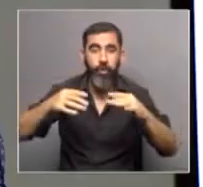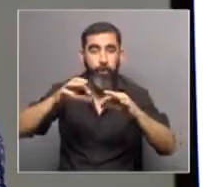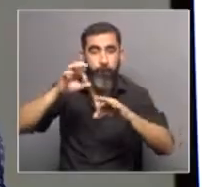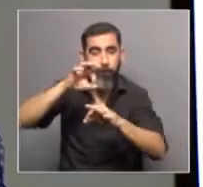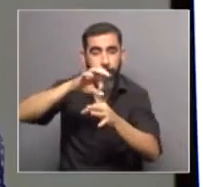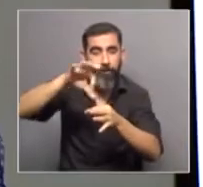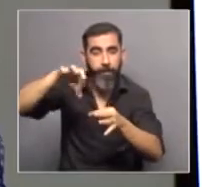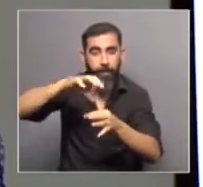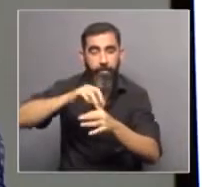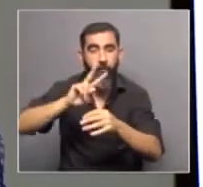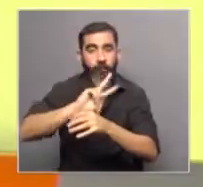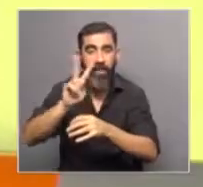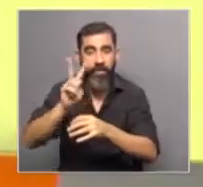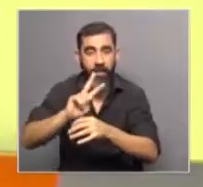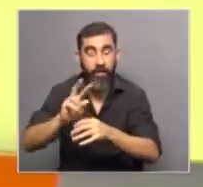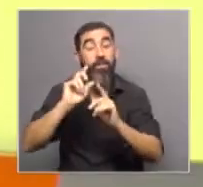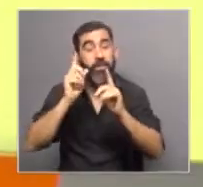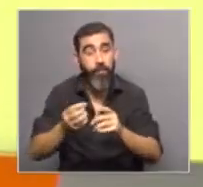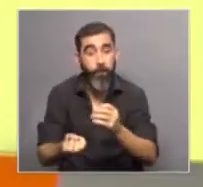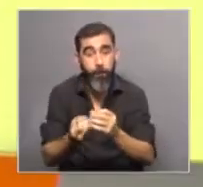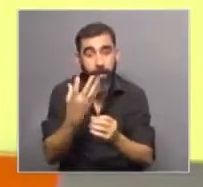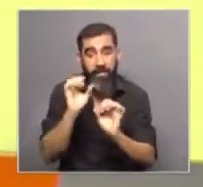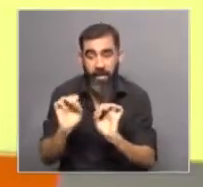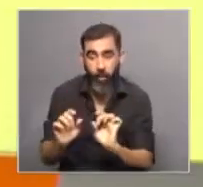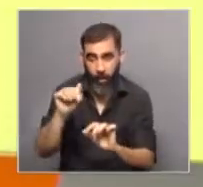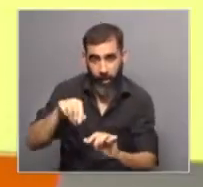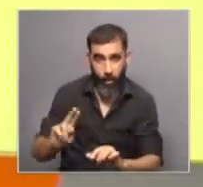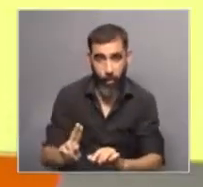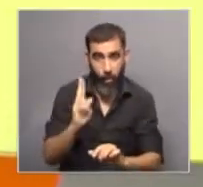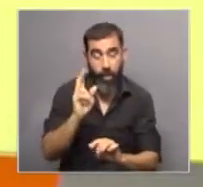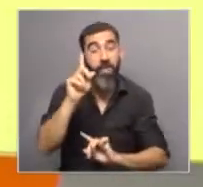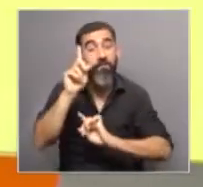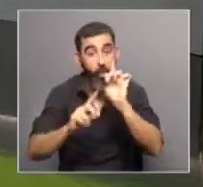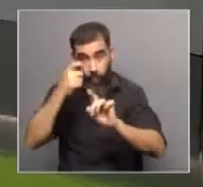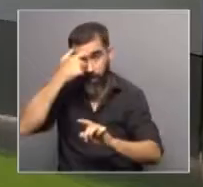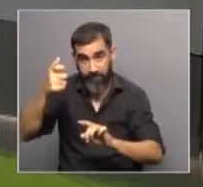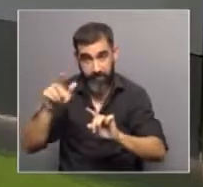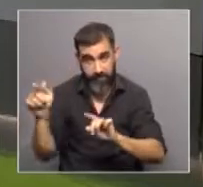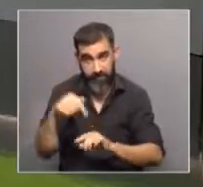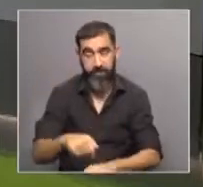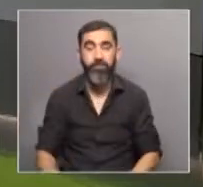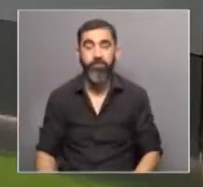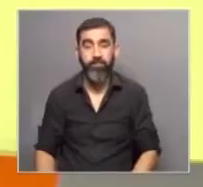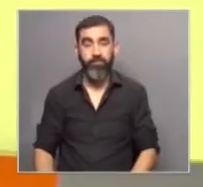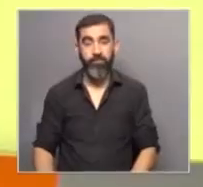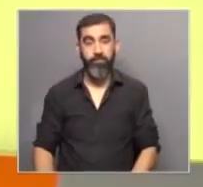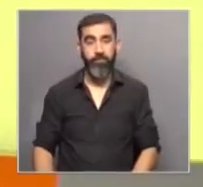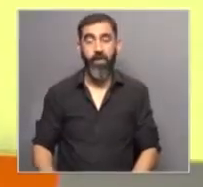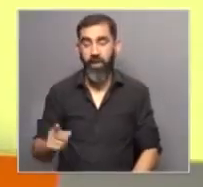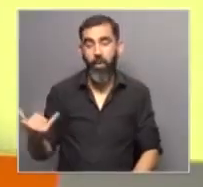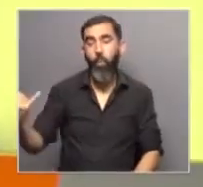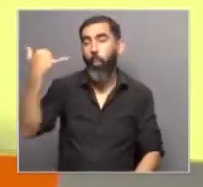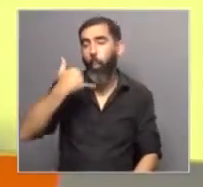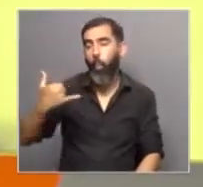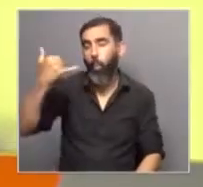pigmentos vegetales, ahí va. Y encima de plantas nativas. Exactamente. Claro. Desde la Facultad de Ciencias. Y bueno, y allí nos